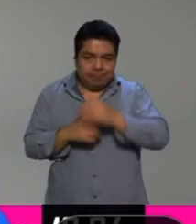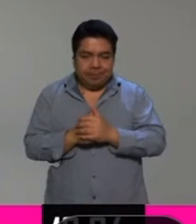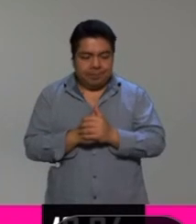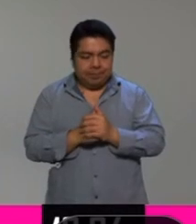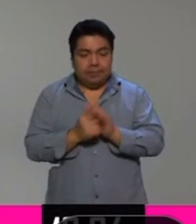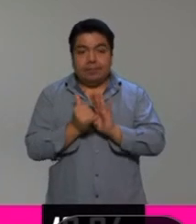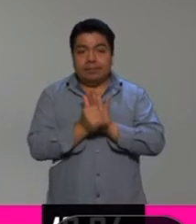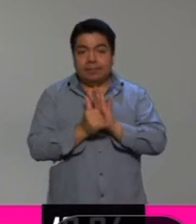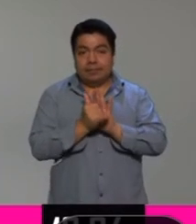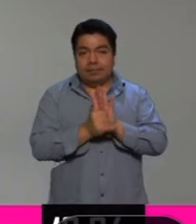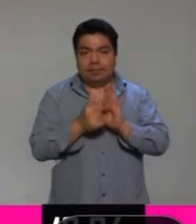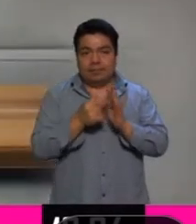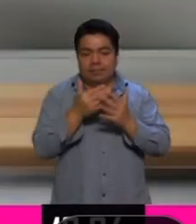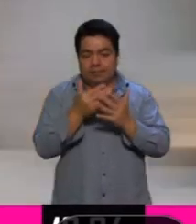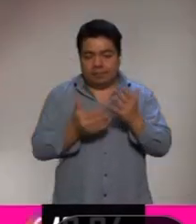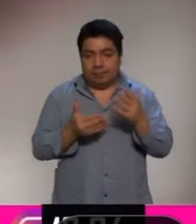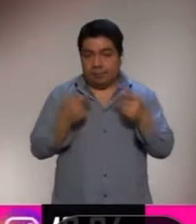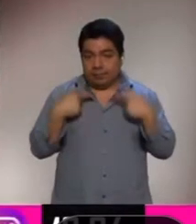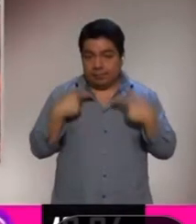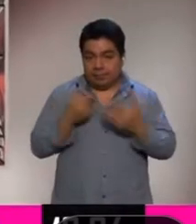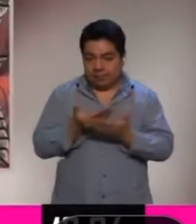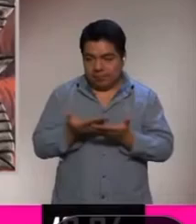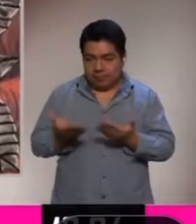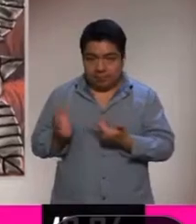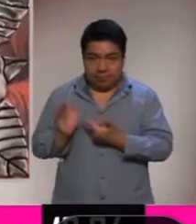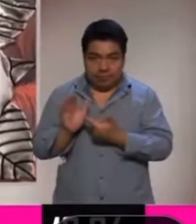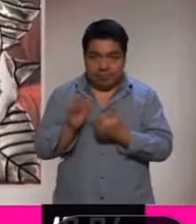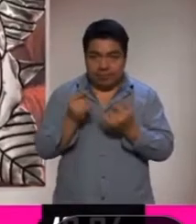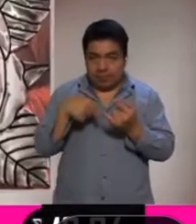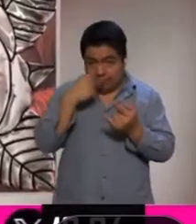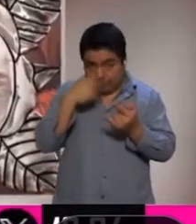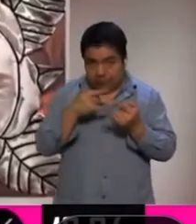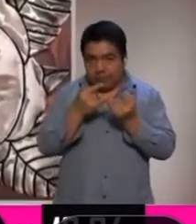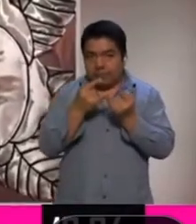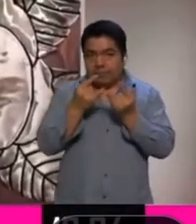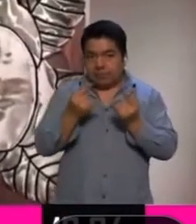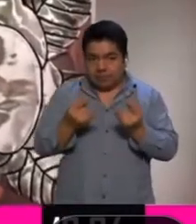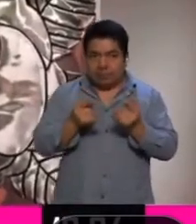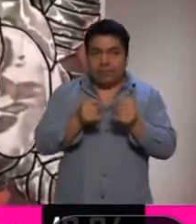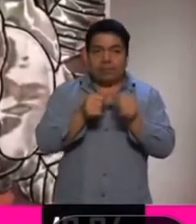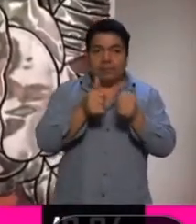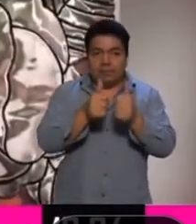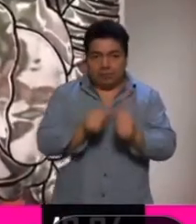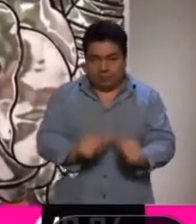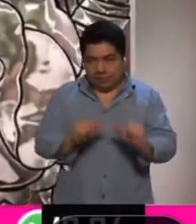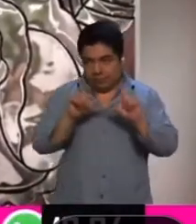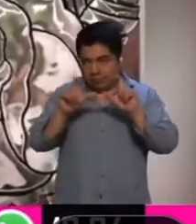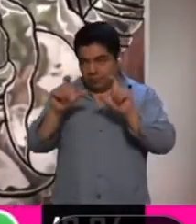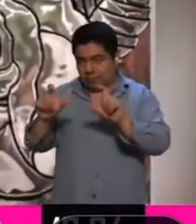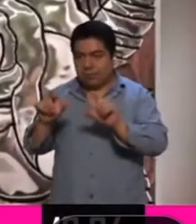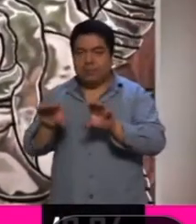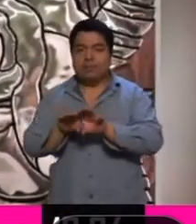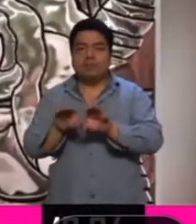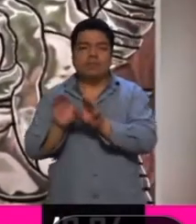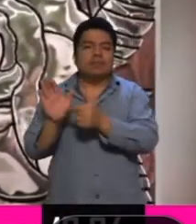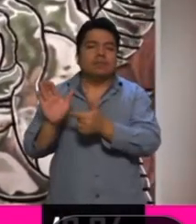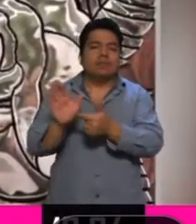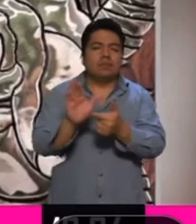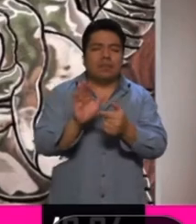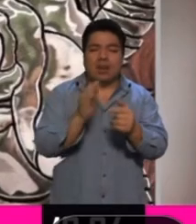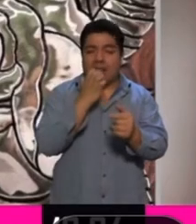pues es que se trata de darle a conocer a la gente como la historia de México, las obras de arte, pero no como te las enseñaban en la